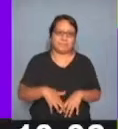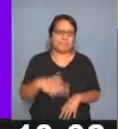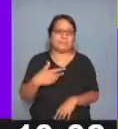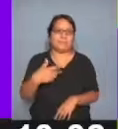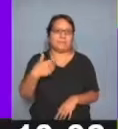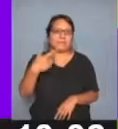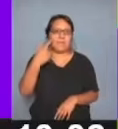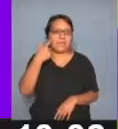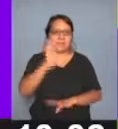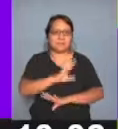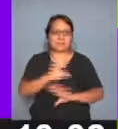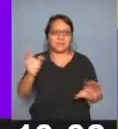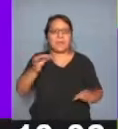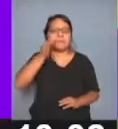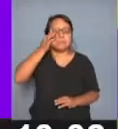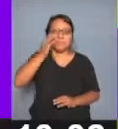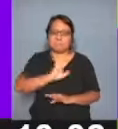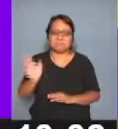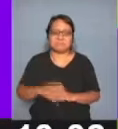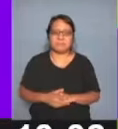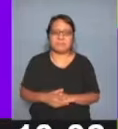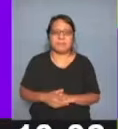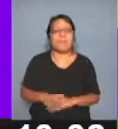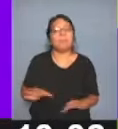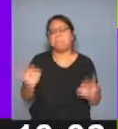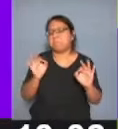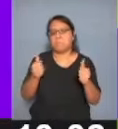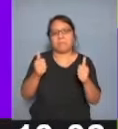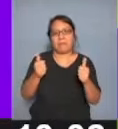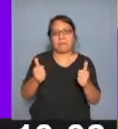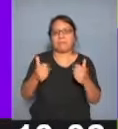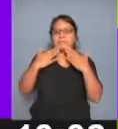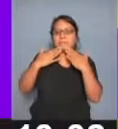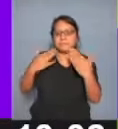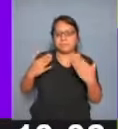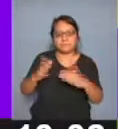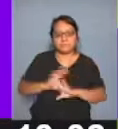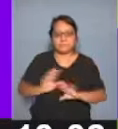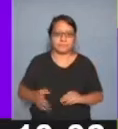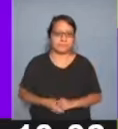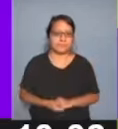test. Perfecto, ahí está toda la información completa. Muchísimas gracias.